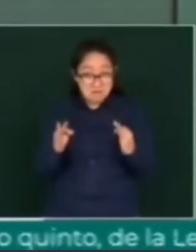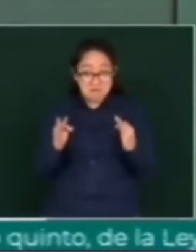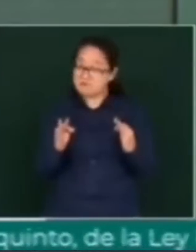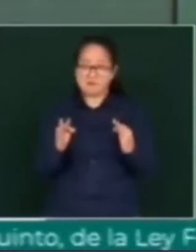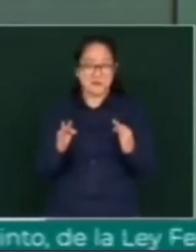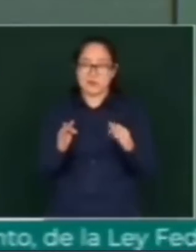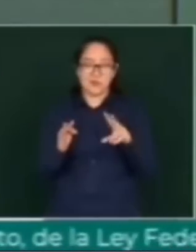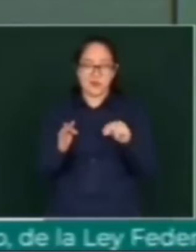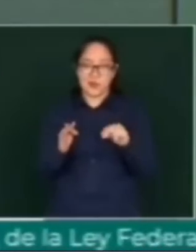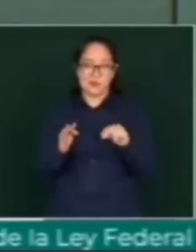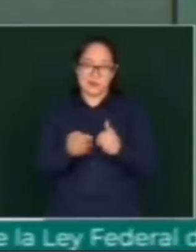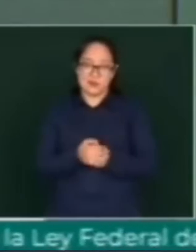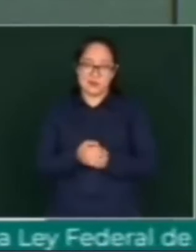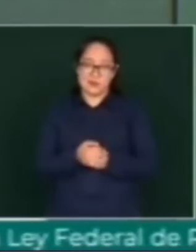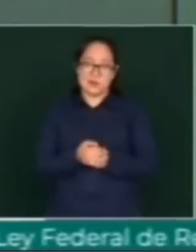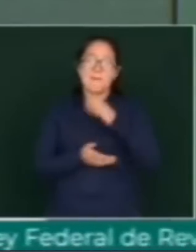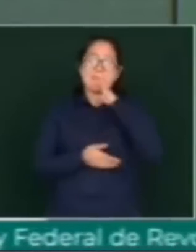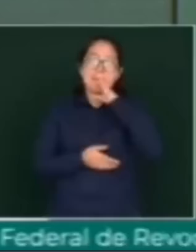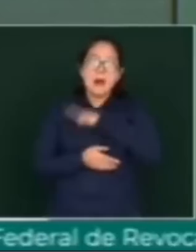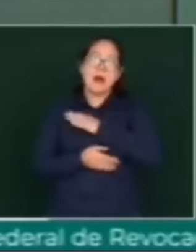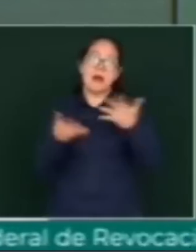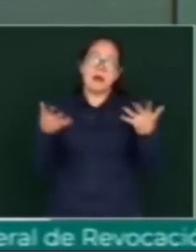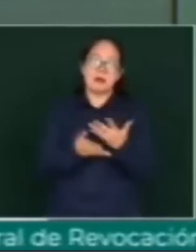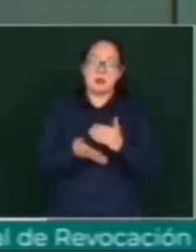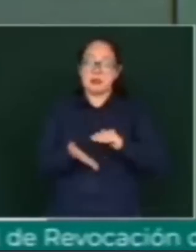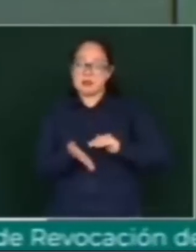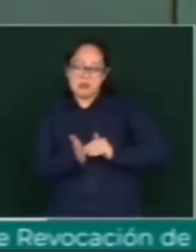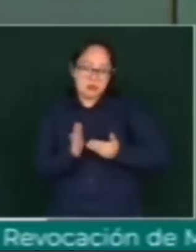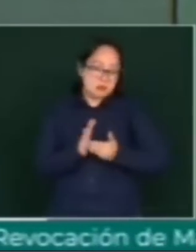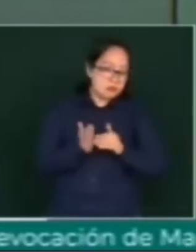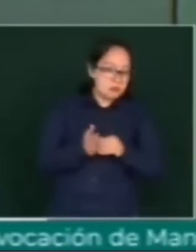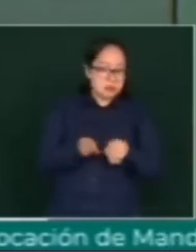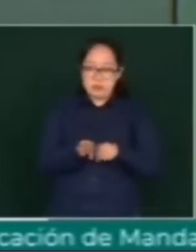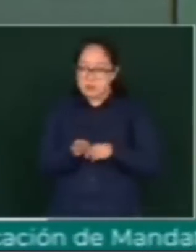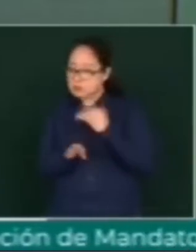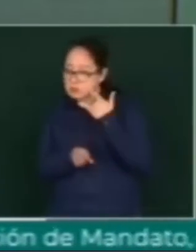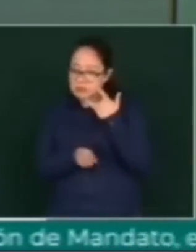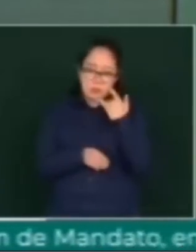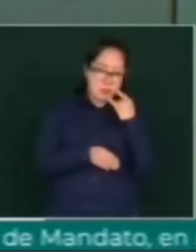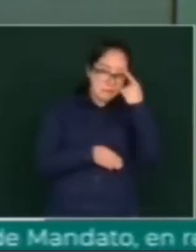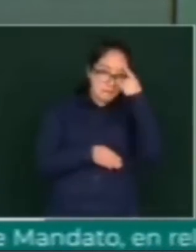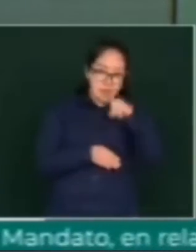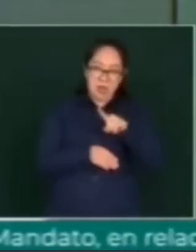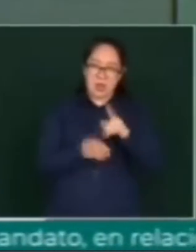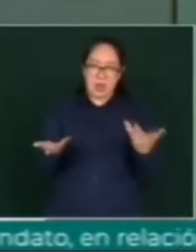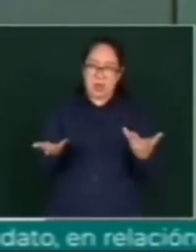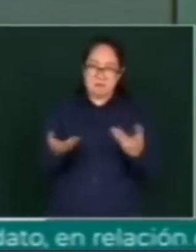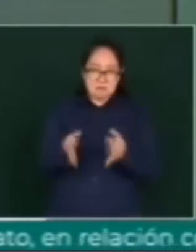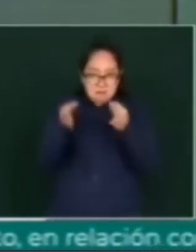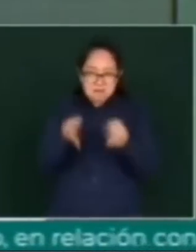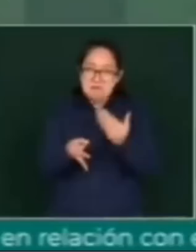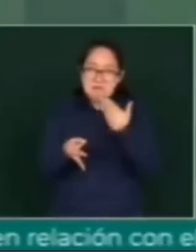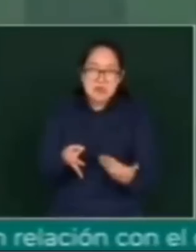saboteó el decreto de la revocación. Los señores de la oposición no se registraron en el Senado de